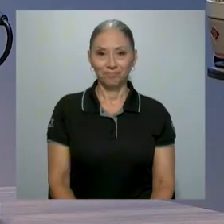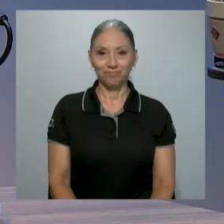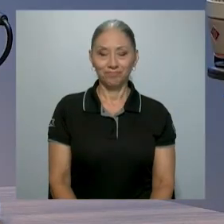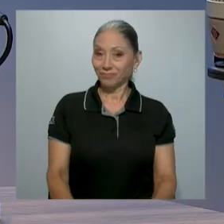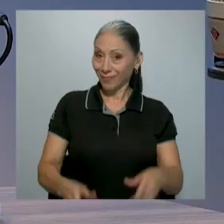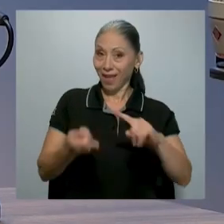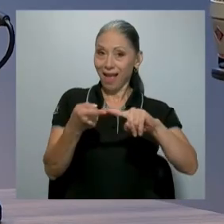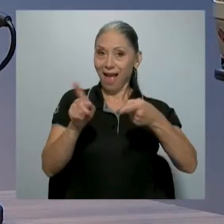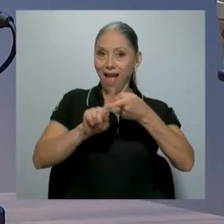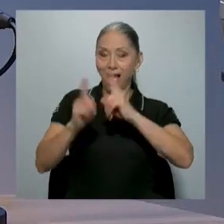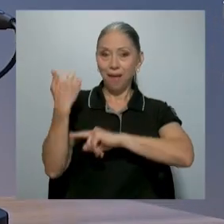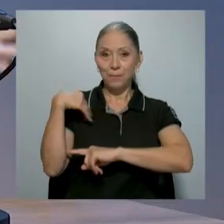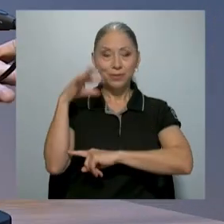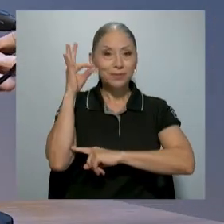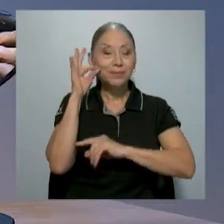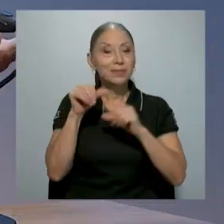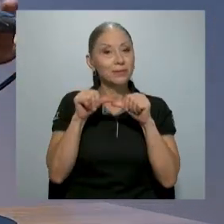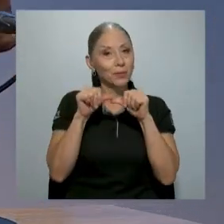Continuamos, amigas y amigos,